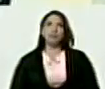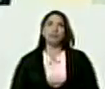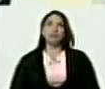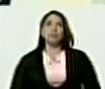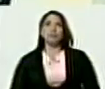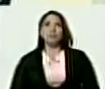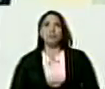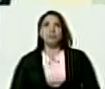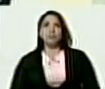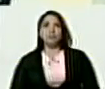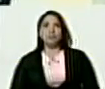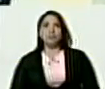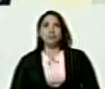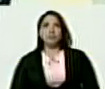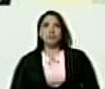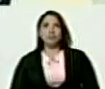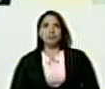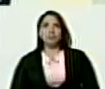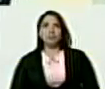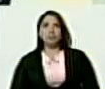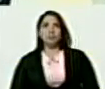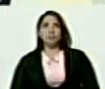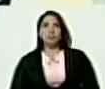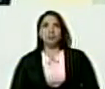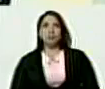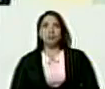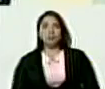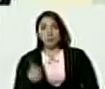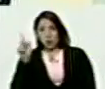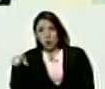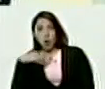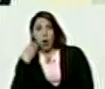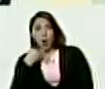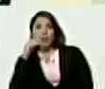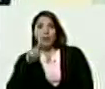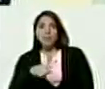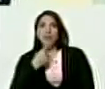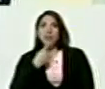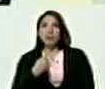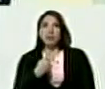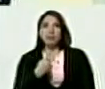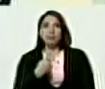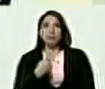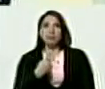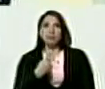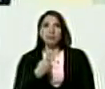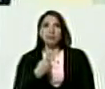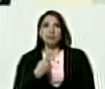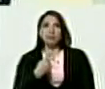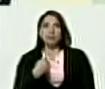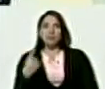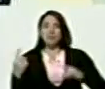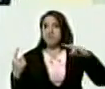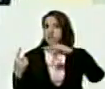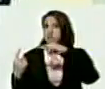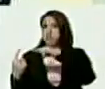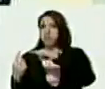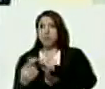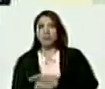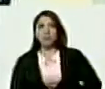Inclusive, este menor de edad también manifiesta que lo amenazaba